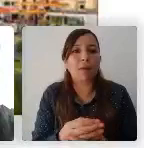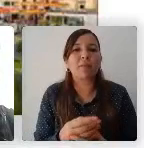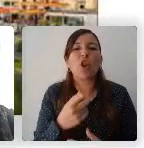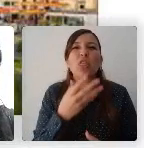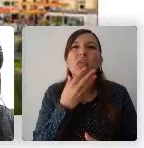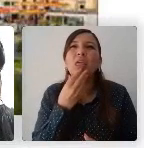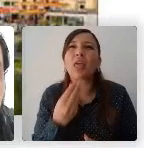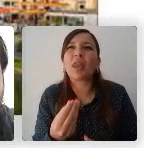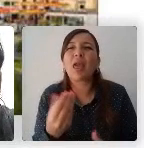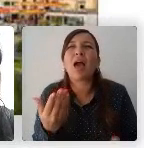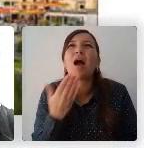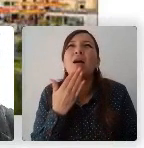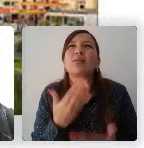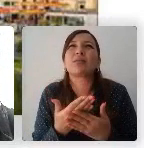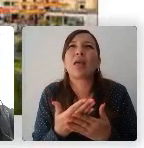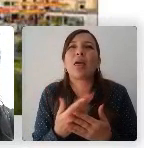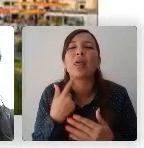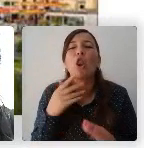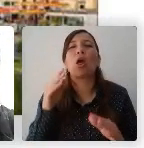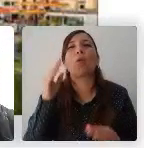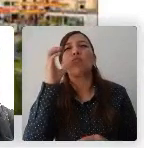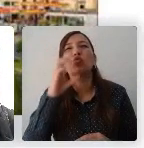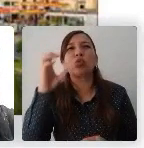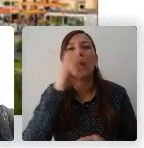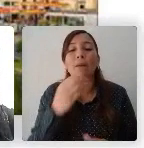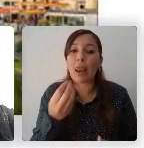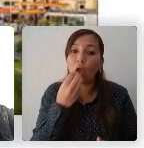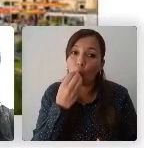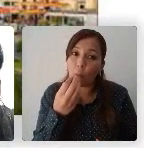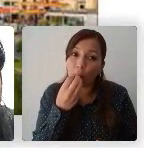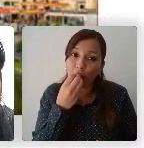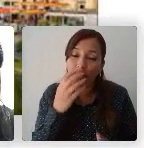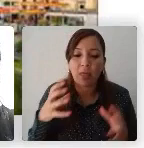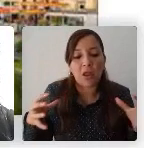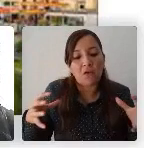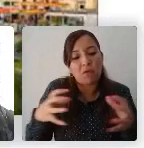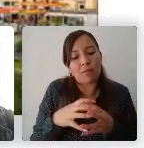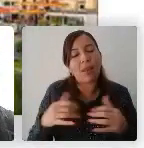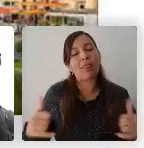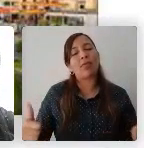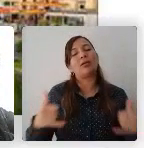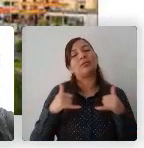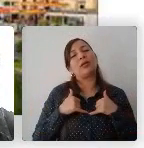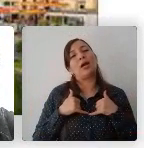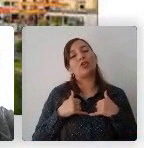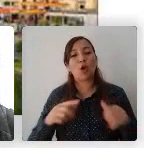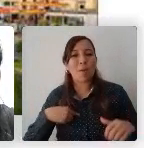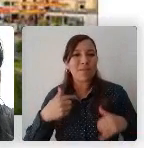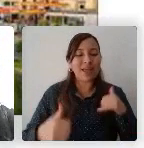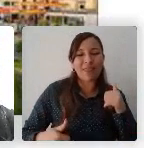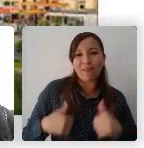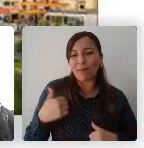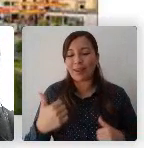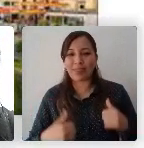el relax, la diversión, el viajar, la comida, la familia, el descanso, el pasarla bien, sobre todo, ¿no?